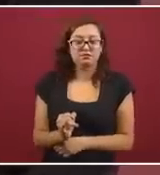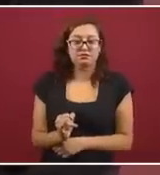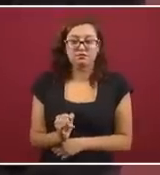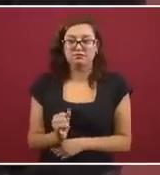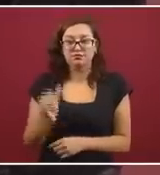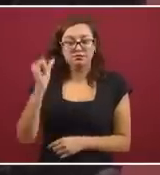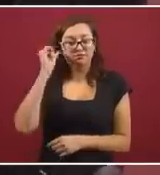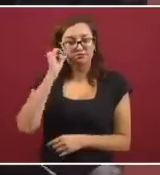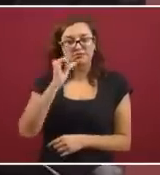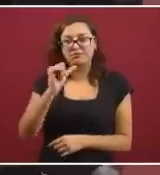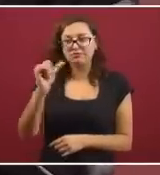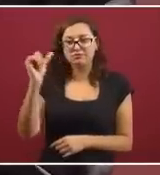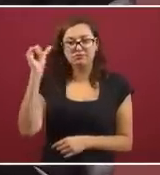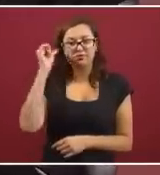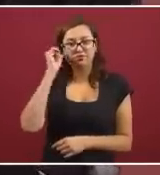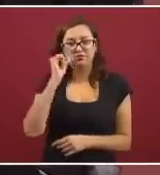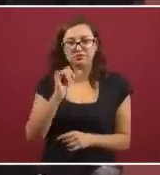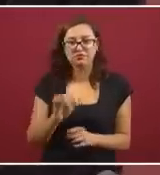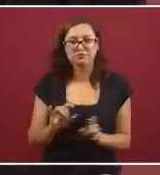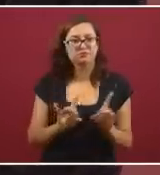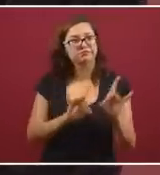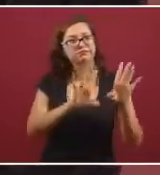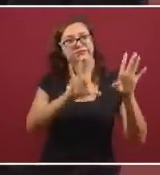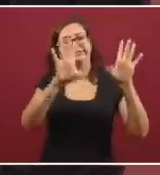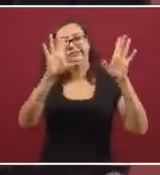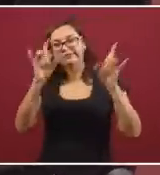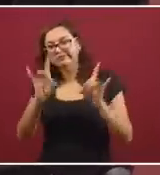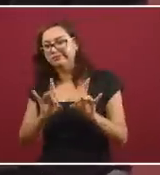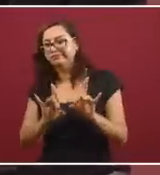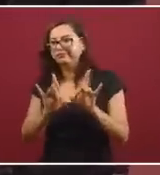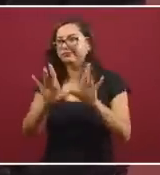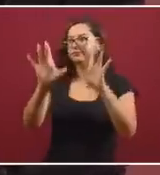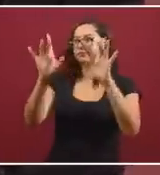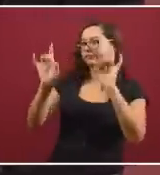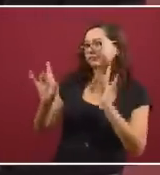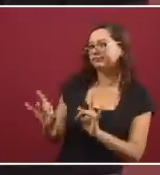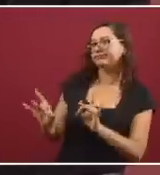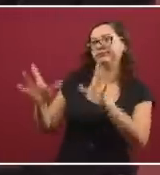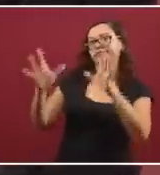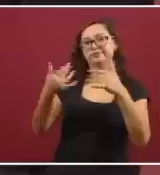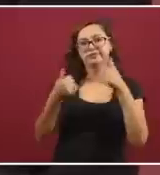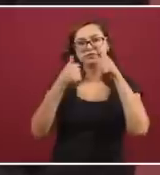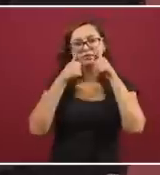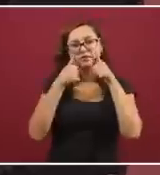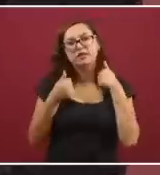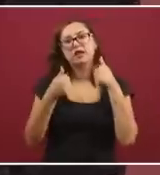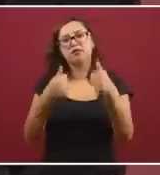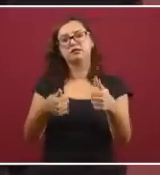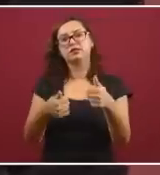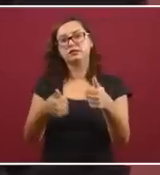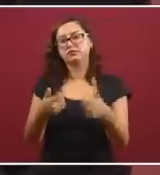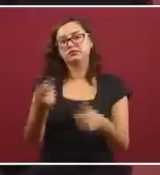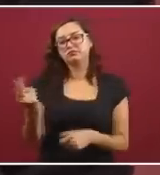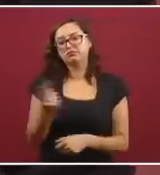estar atendiendo asuntos para eso este